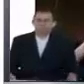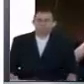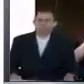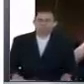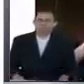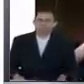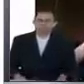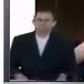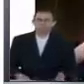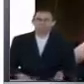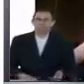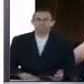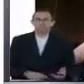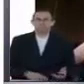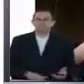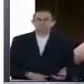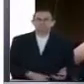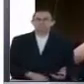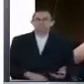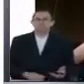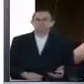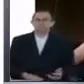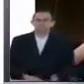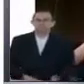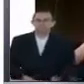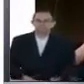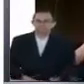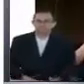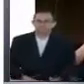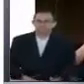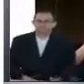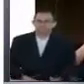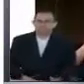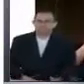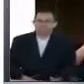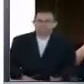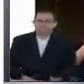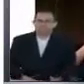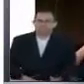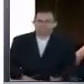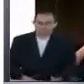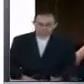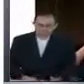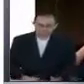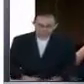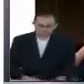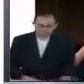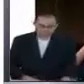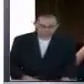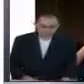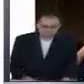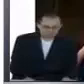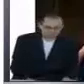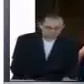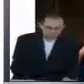¿Sí o no? Orden. ¿No? ¿Pecó? ¿Ella fundó al Señor? ¿Pecó?